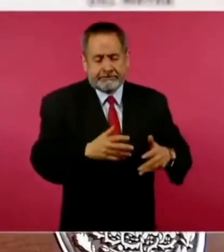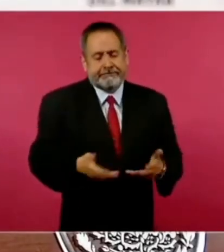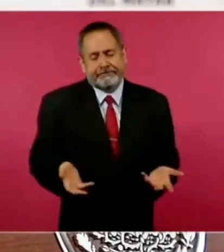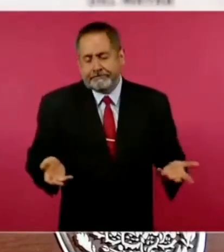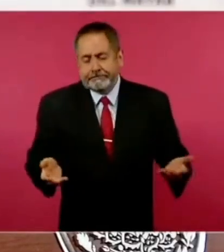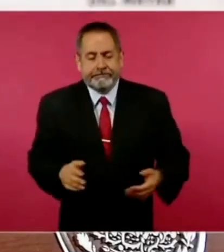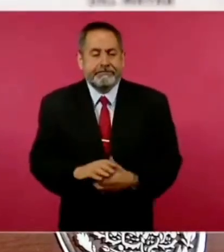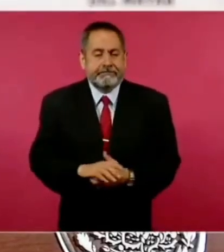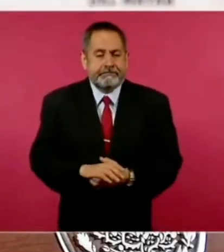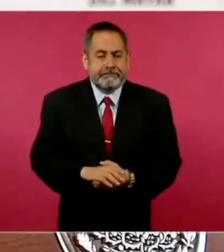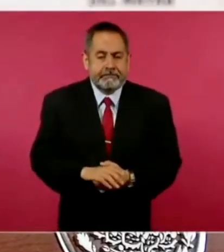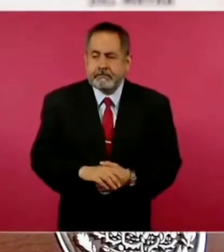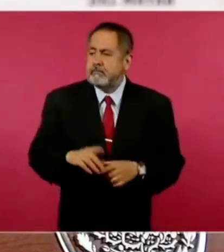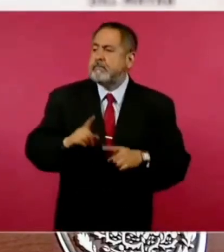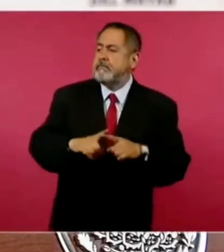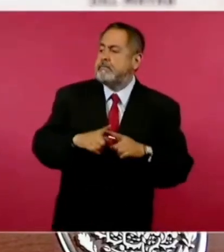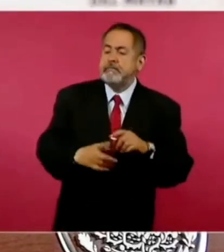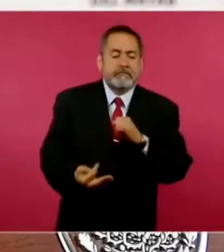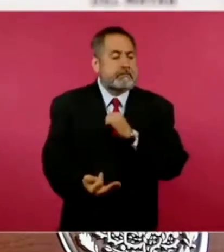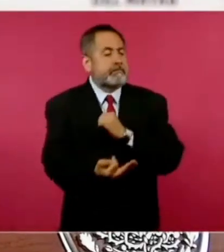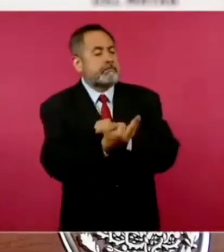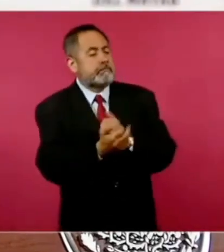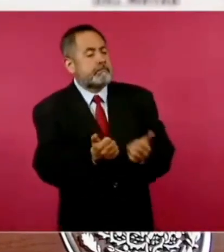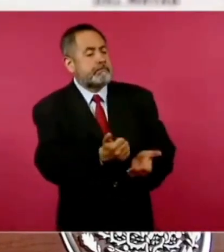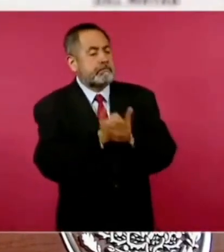¿Y ahora quién me va a ayudar